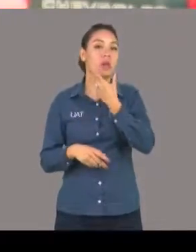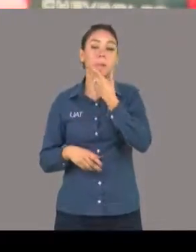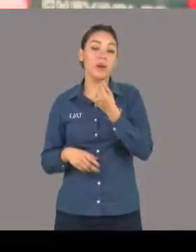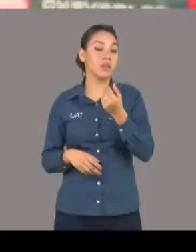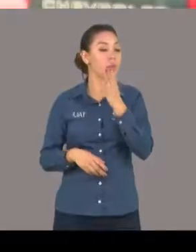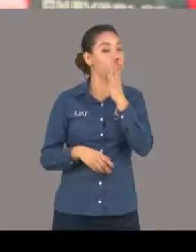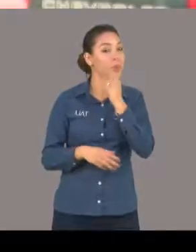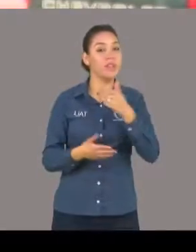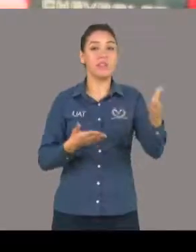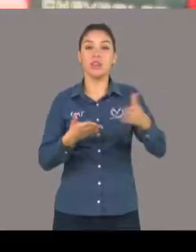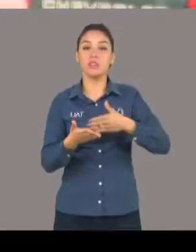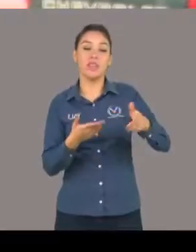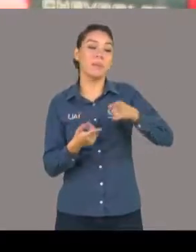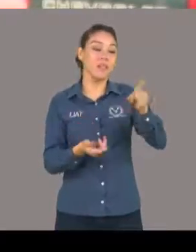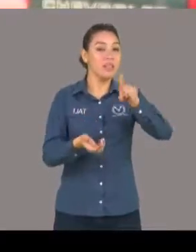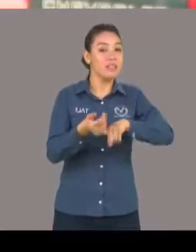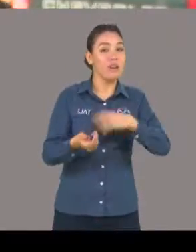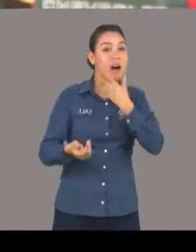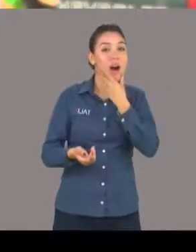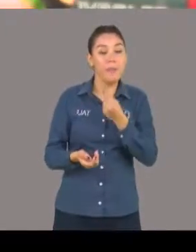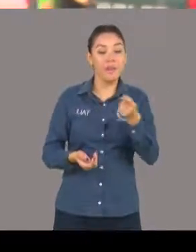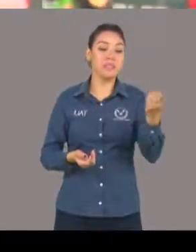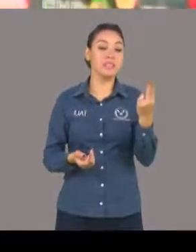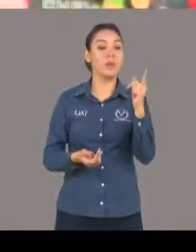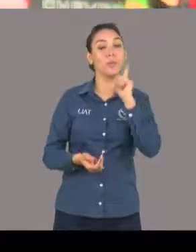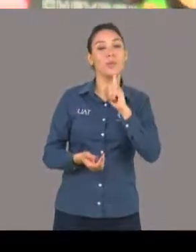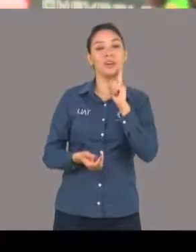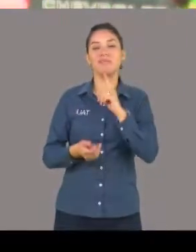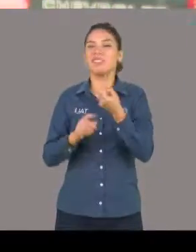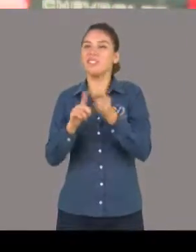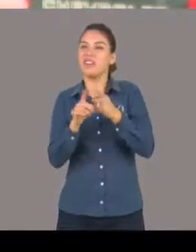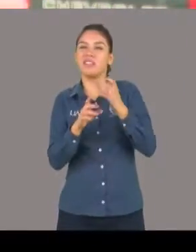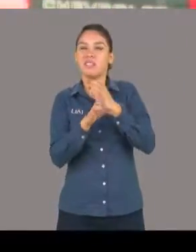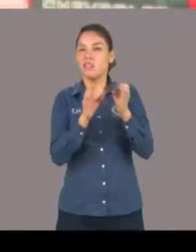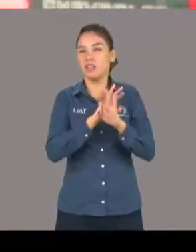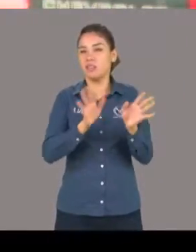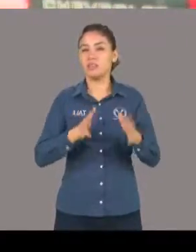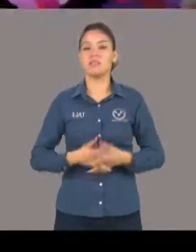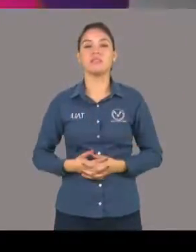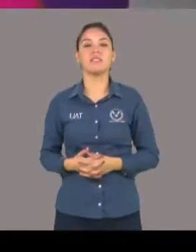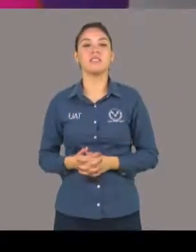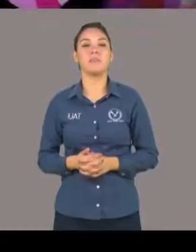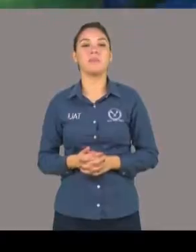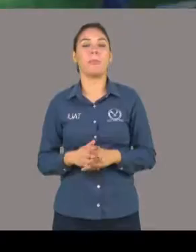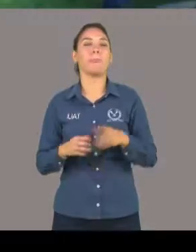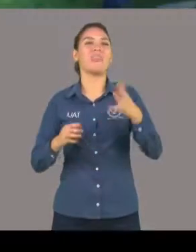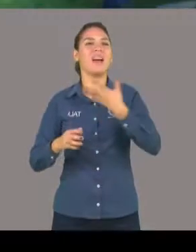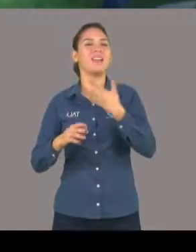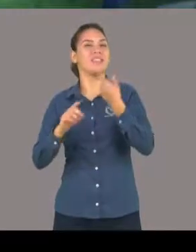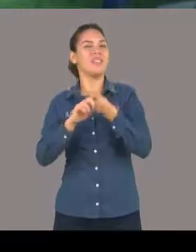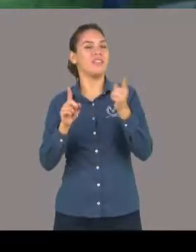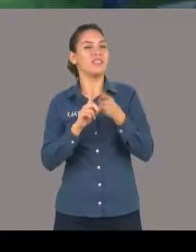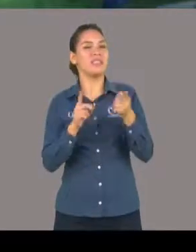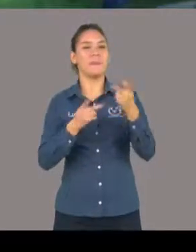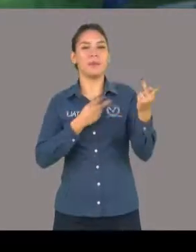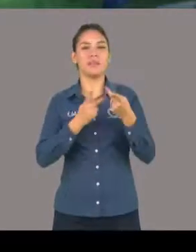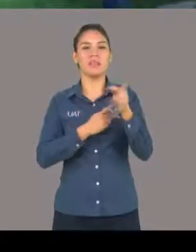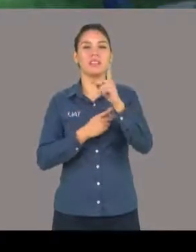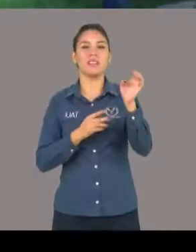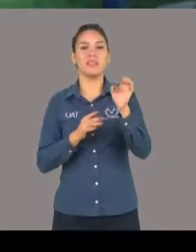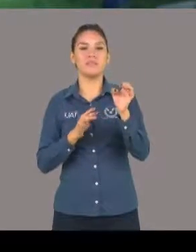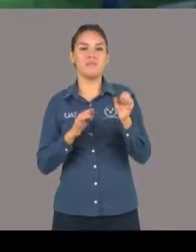no puede cocinar porque es hombre y cosas así. Hay muchas prácticas